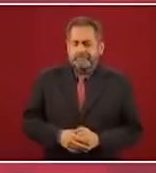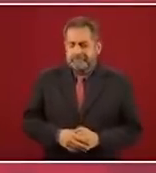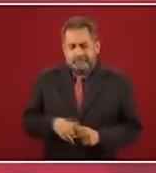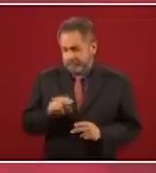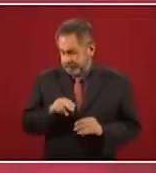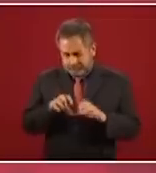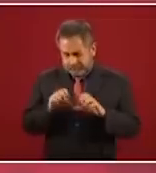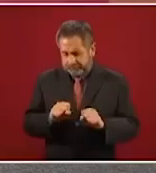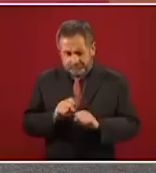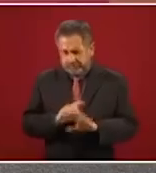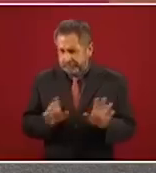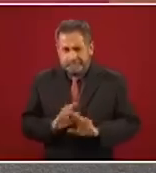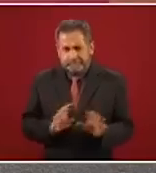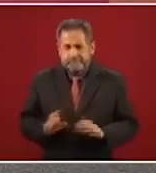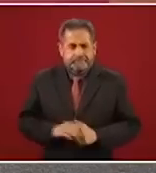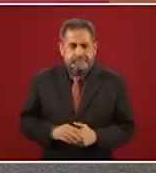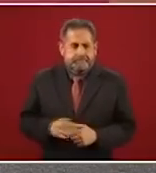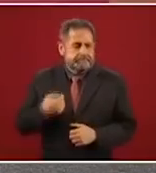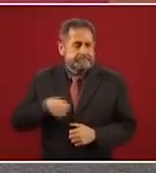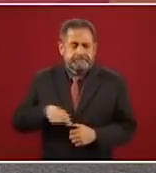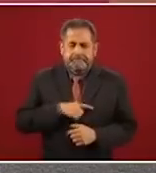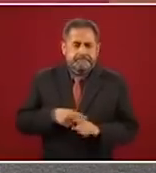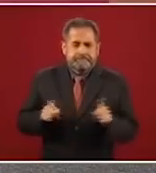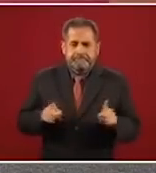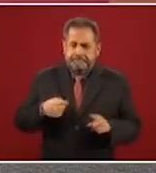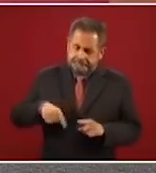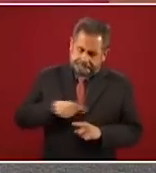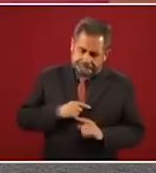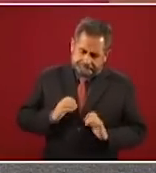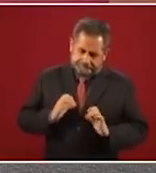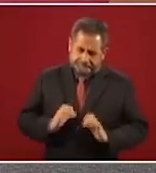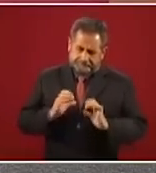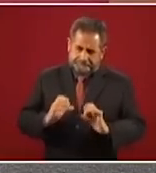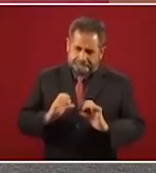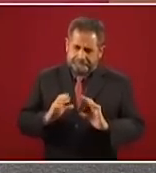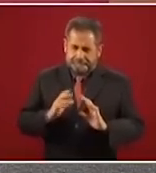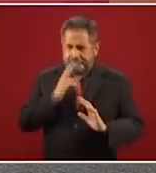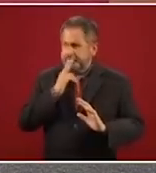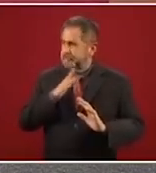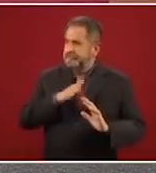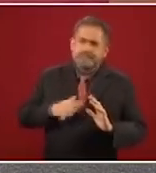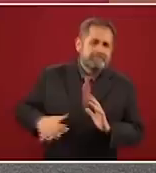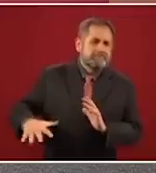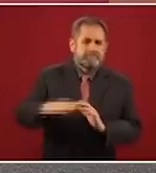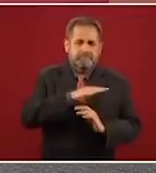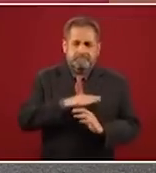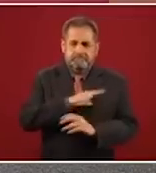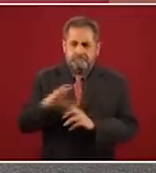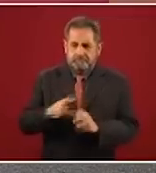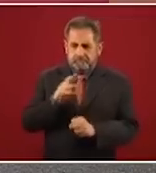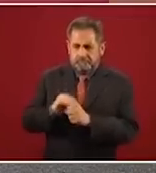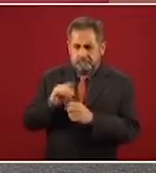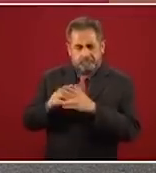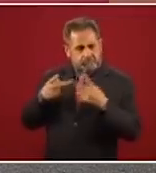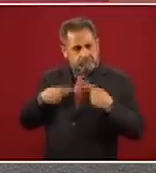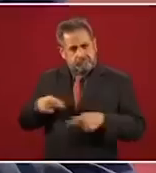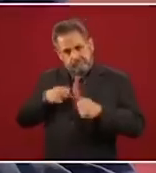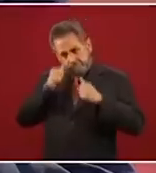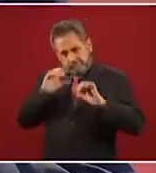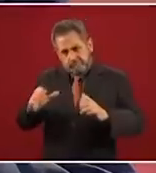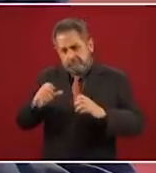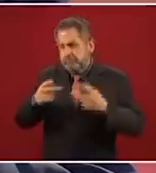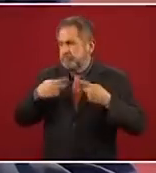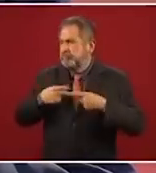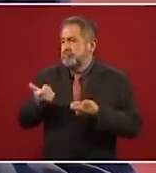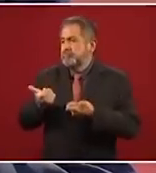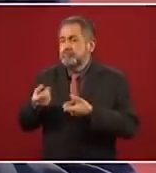así. Nosotros cuidamos el interés general, cuidamos a la gente, cuidamos la economía